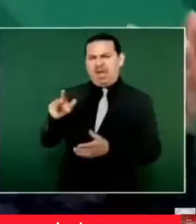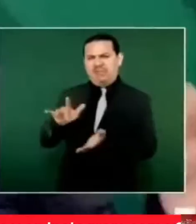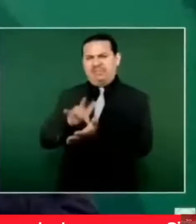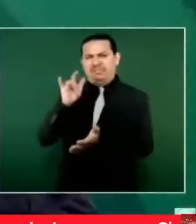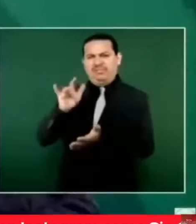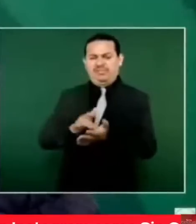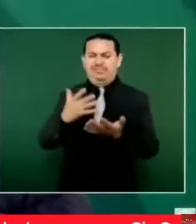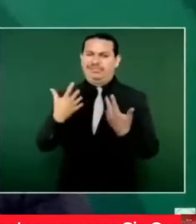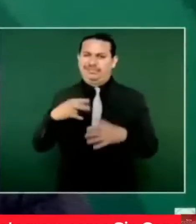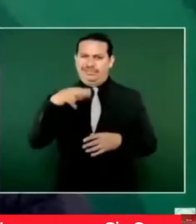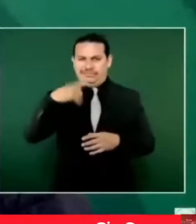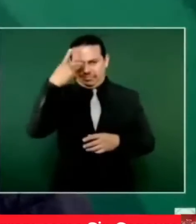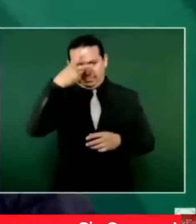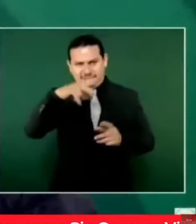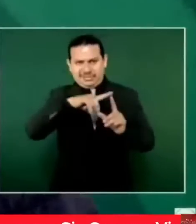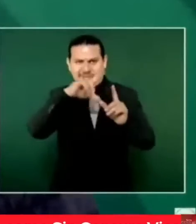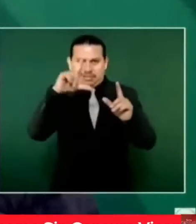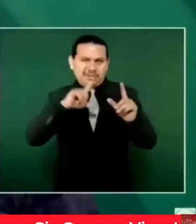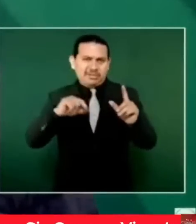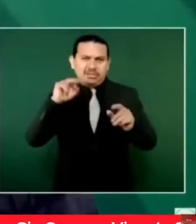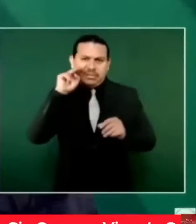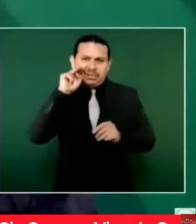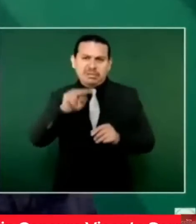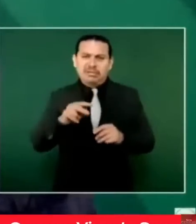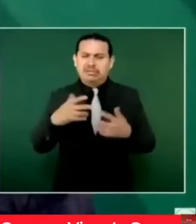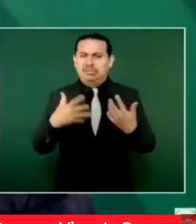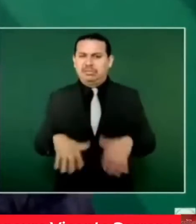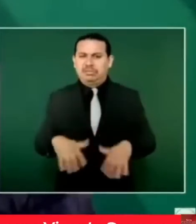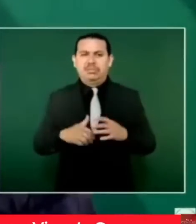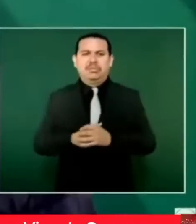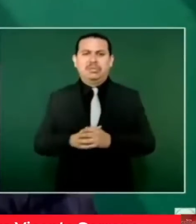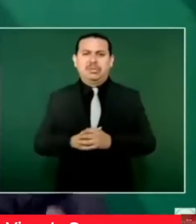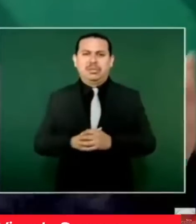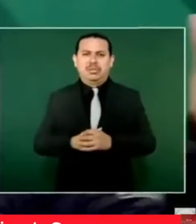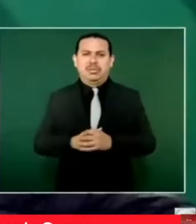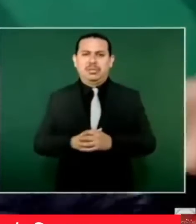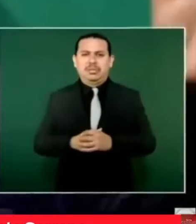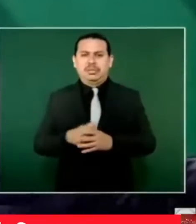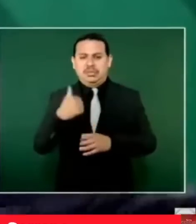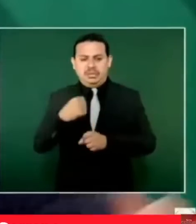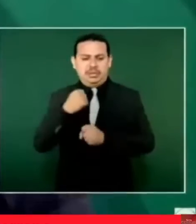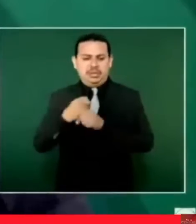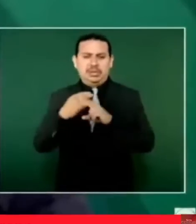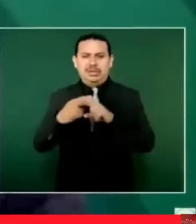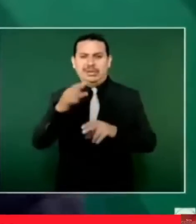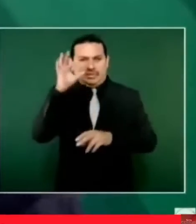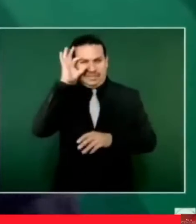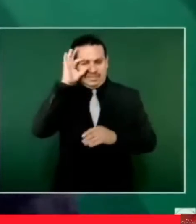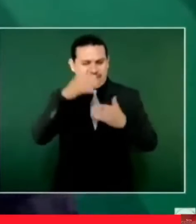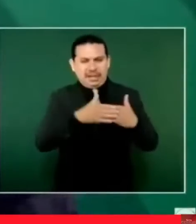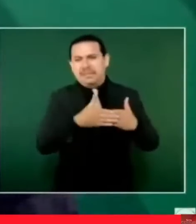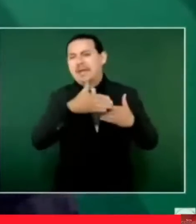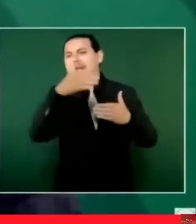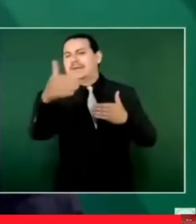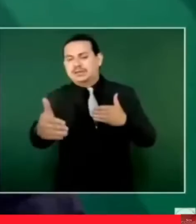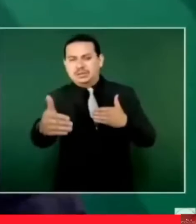Hubo en México, cuando menos, un sexenio, el de Calderón,